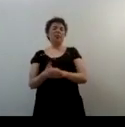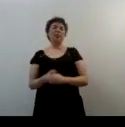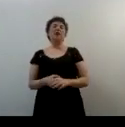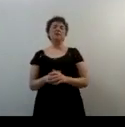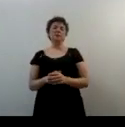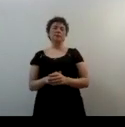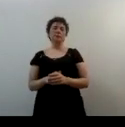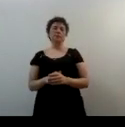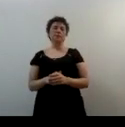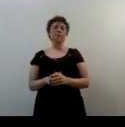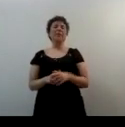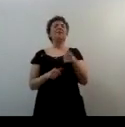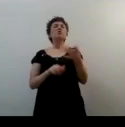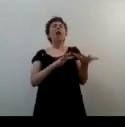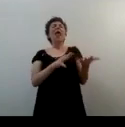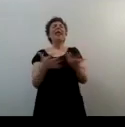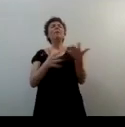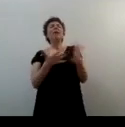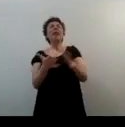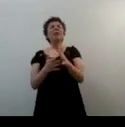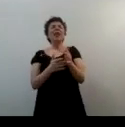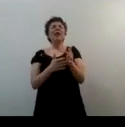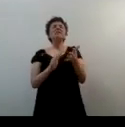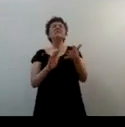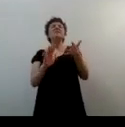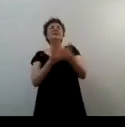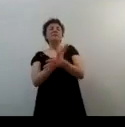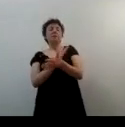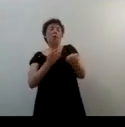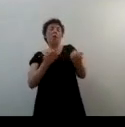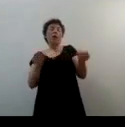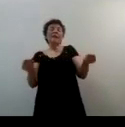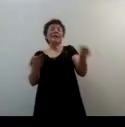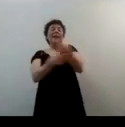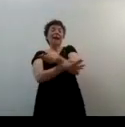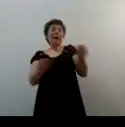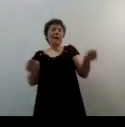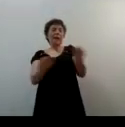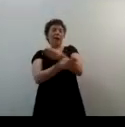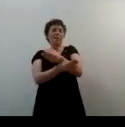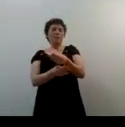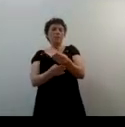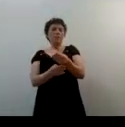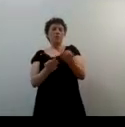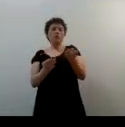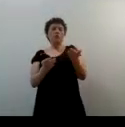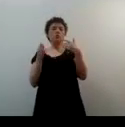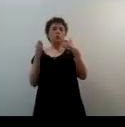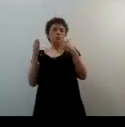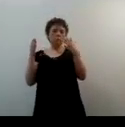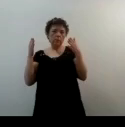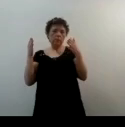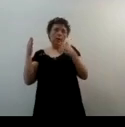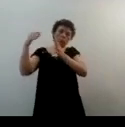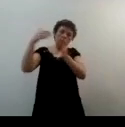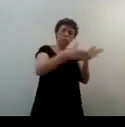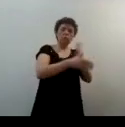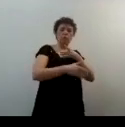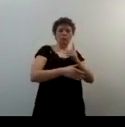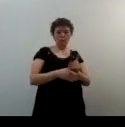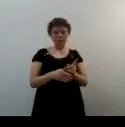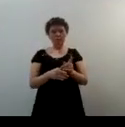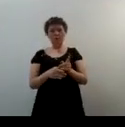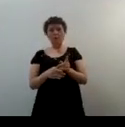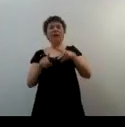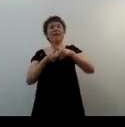esto de las equivalencias, las unidades o los intercambios, que no me voy a centrar hoy en ello porque hay otro taller